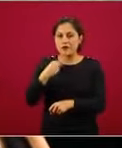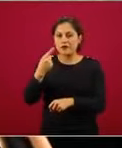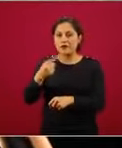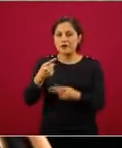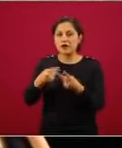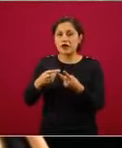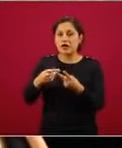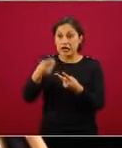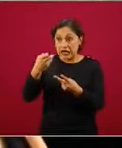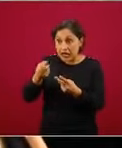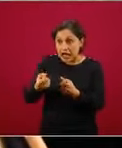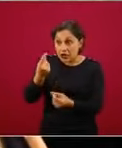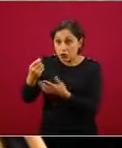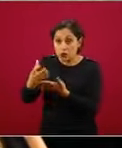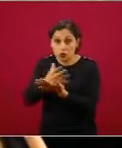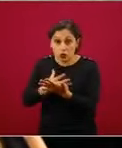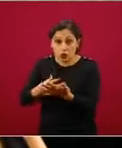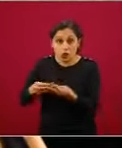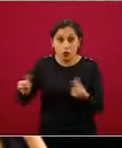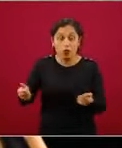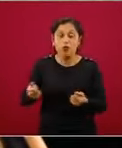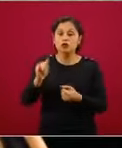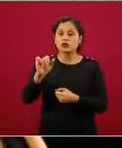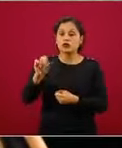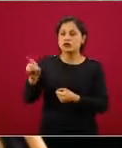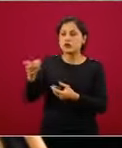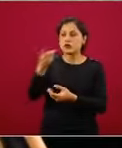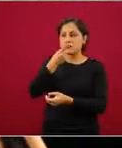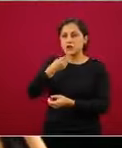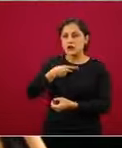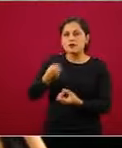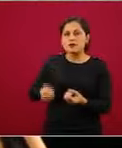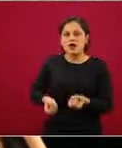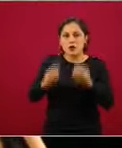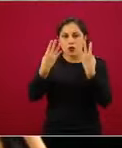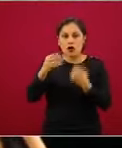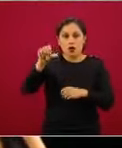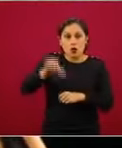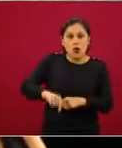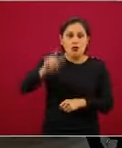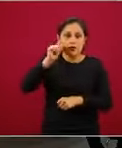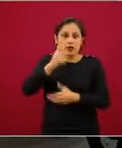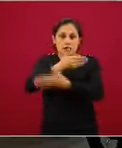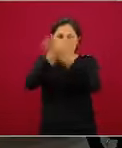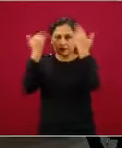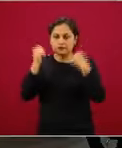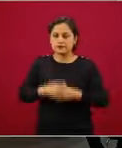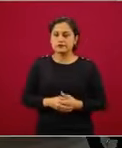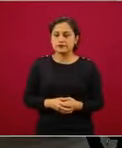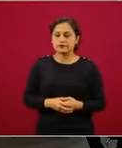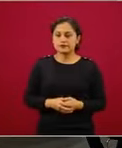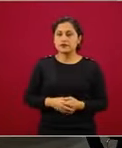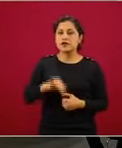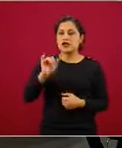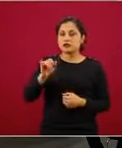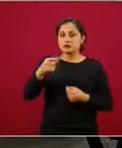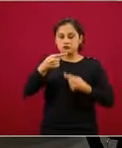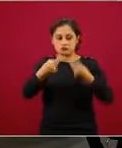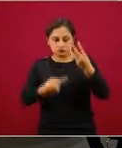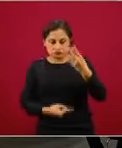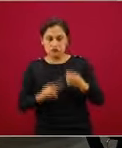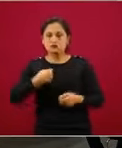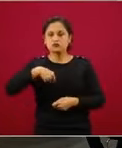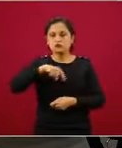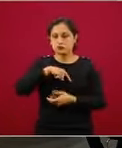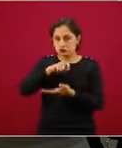si tengan esos números, doctor, yo le agradezco mucho, si me pudiera contestar hoy, mañana, no sé. Gracias. Tomamos en cuenta todos estos,